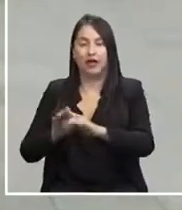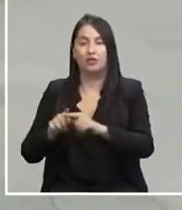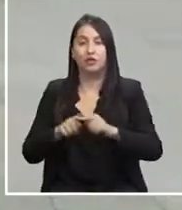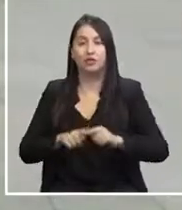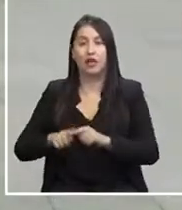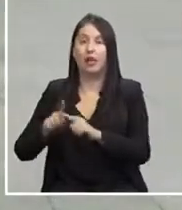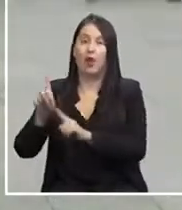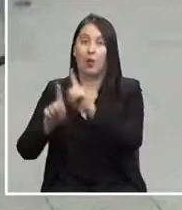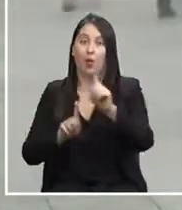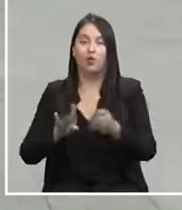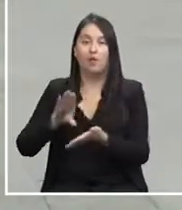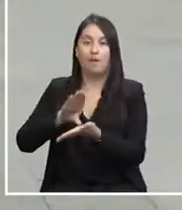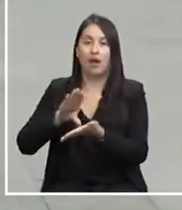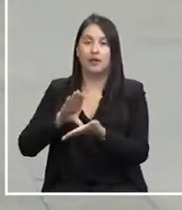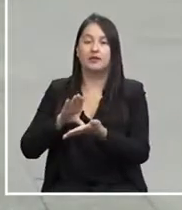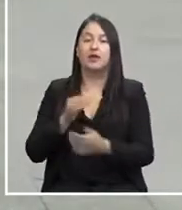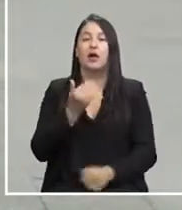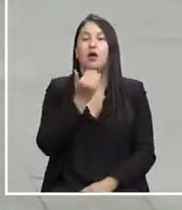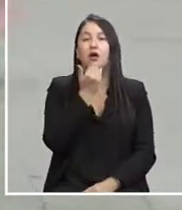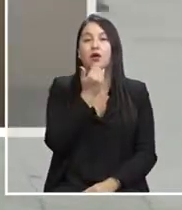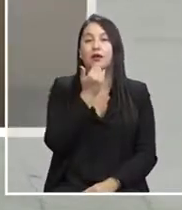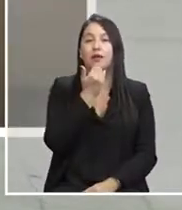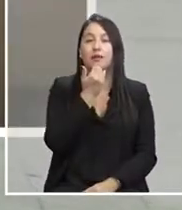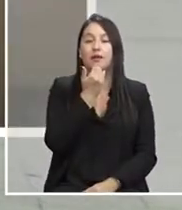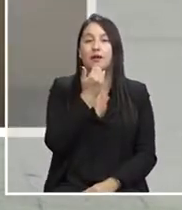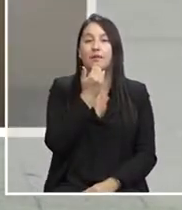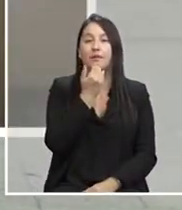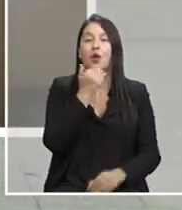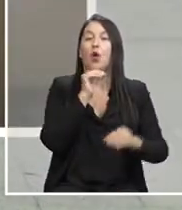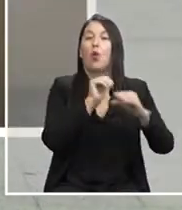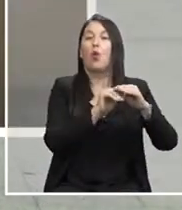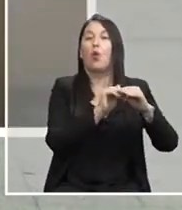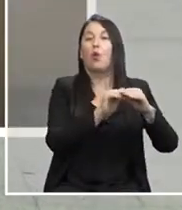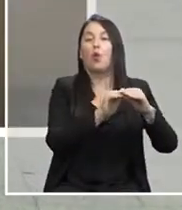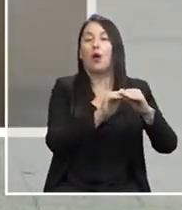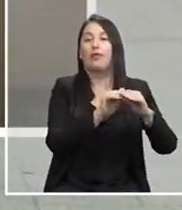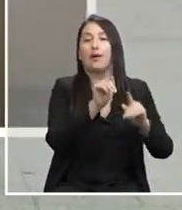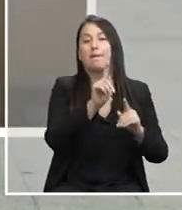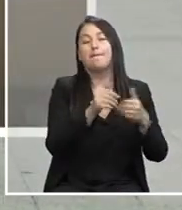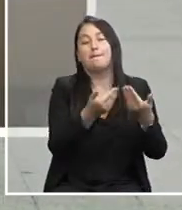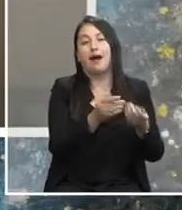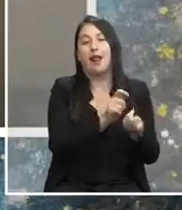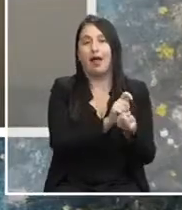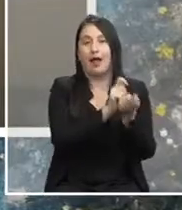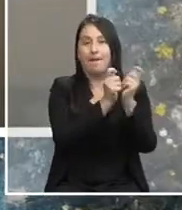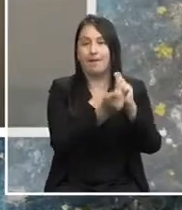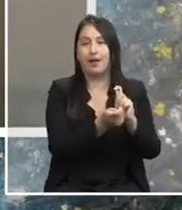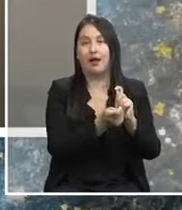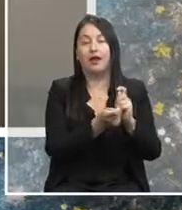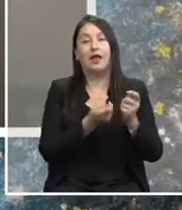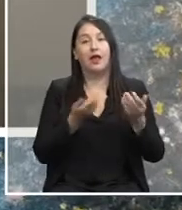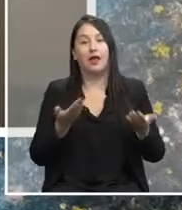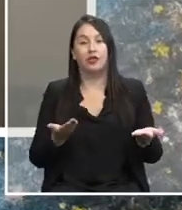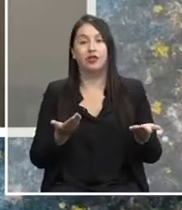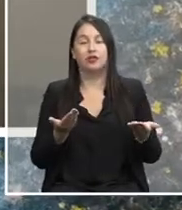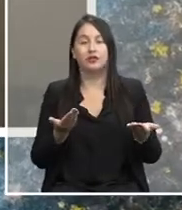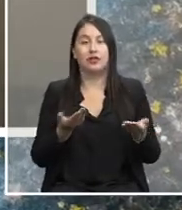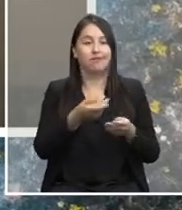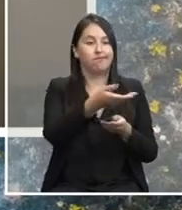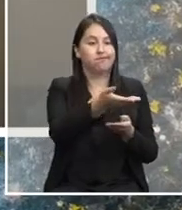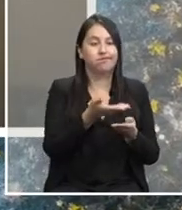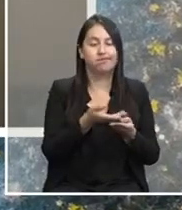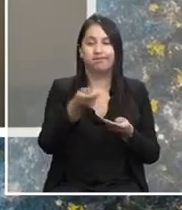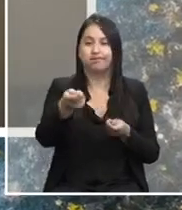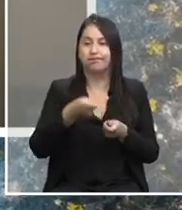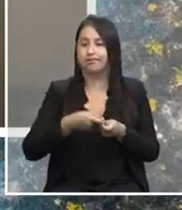hecho, utilizamos también las cuentas nacionales para corregir ciertos aspectos, ¿cierto? Entonces, mezclando todo esto, les voy a